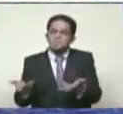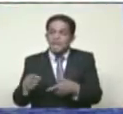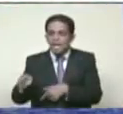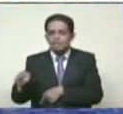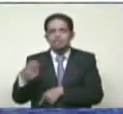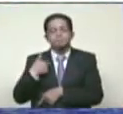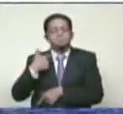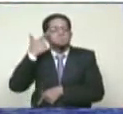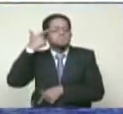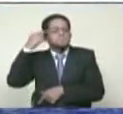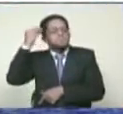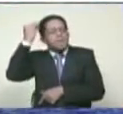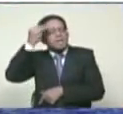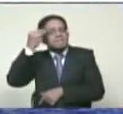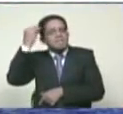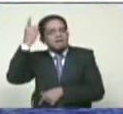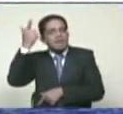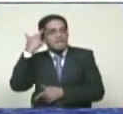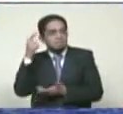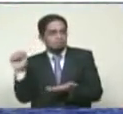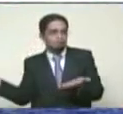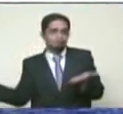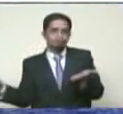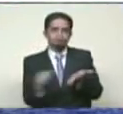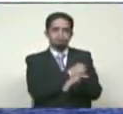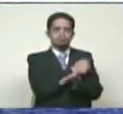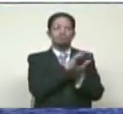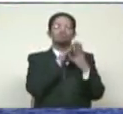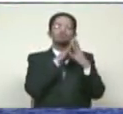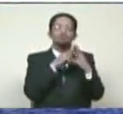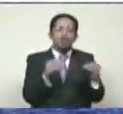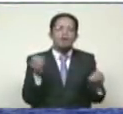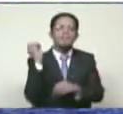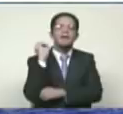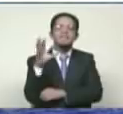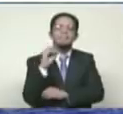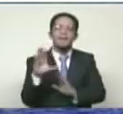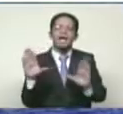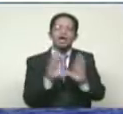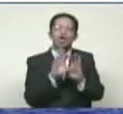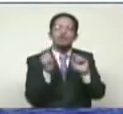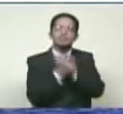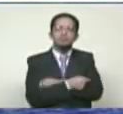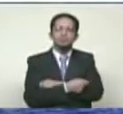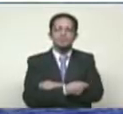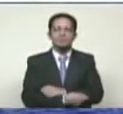ellos, era disolver la Asamblea Nacional Constituyente. La